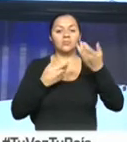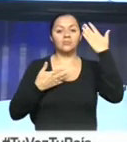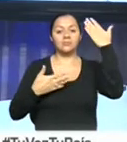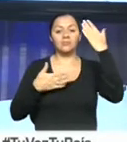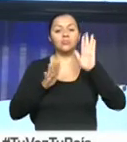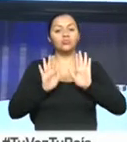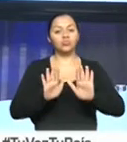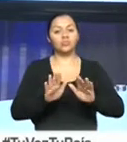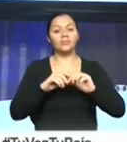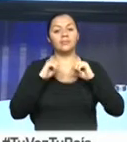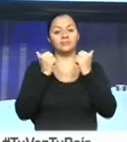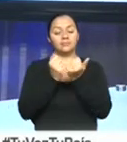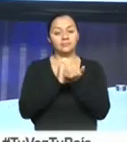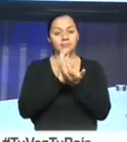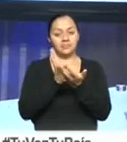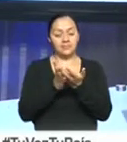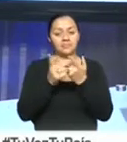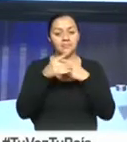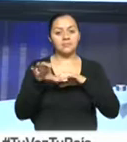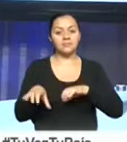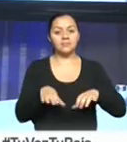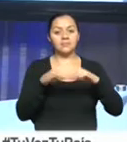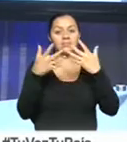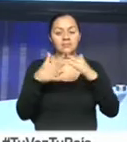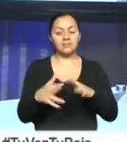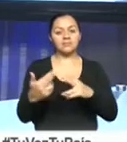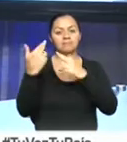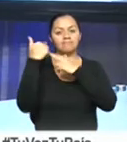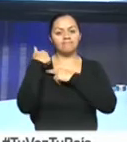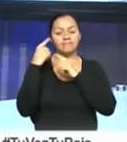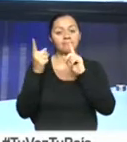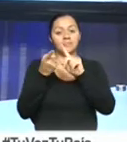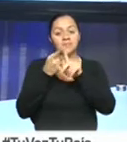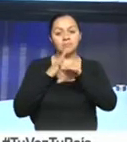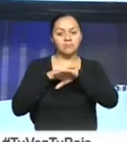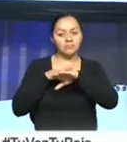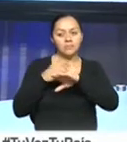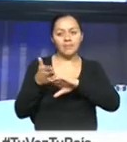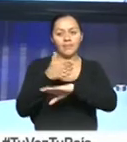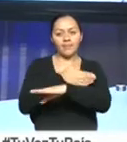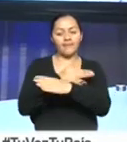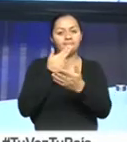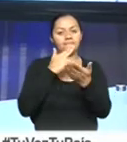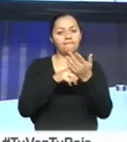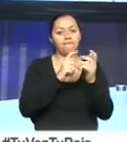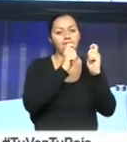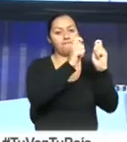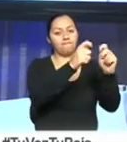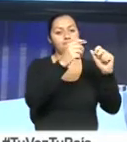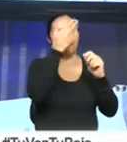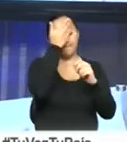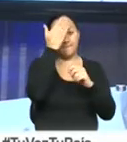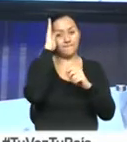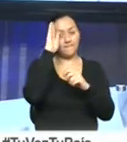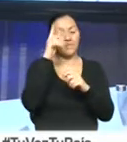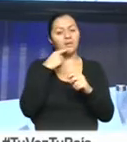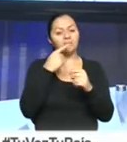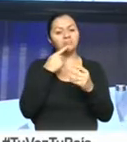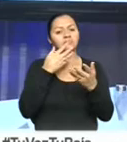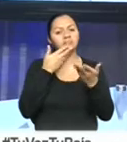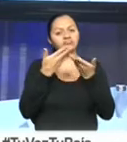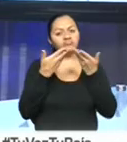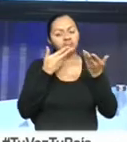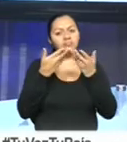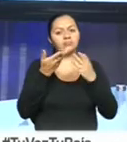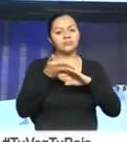de la Asamblea Nacional. Esta actividad la realizó tras un pedido voluntario al presidente del Legislativo para hablar con respecto a